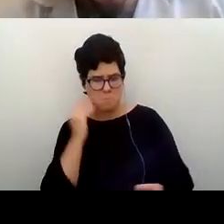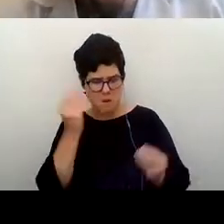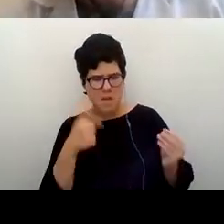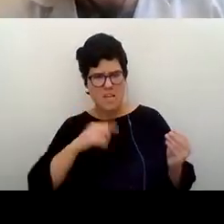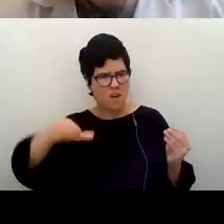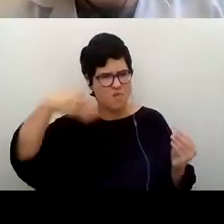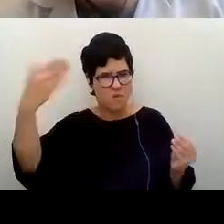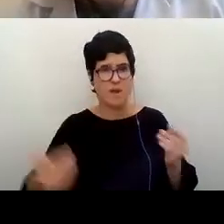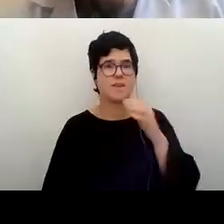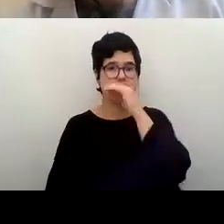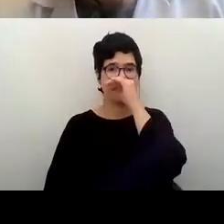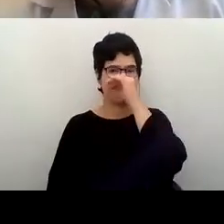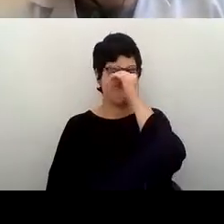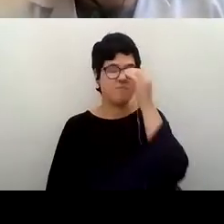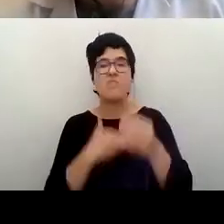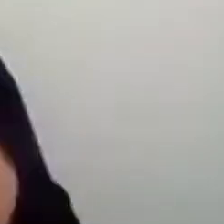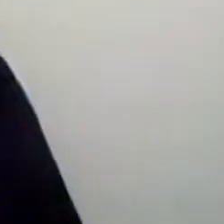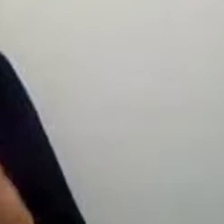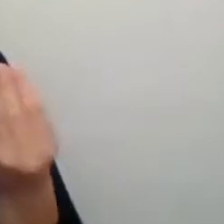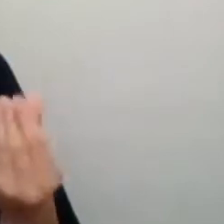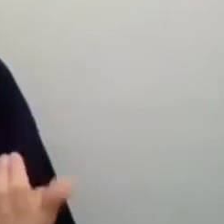sustancia, cualquier droga vegetal, cualquier